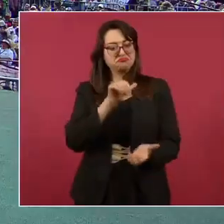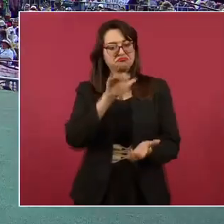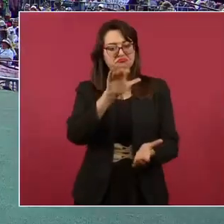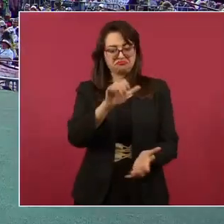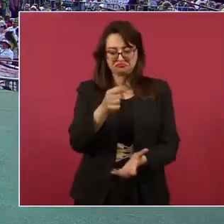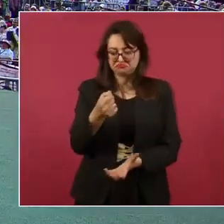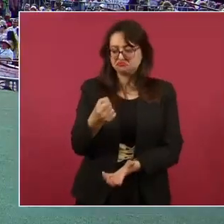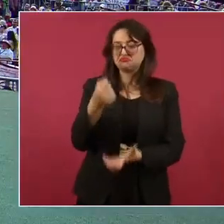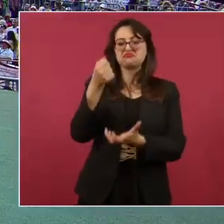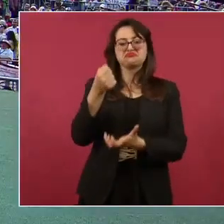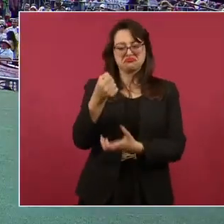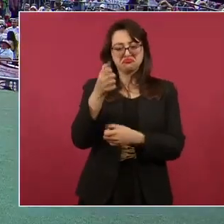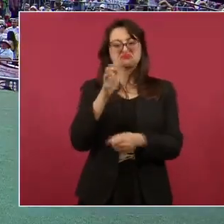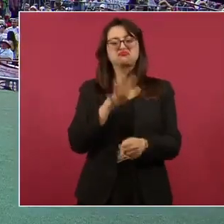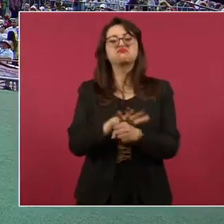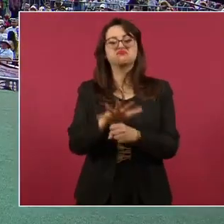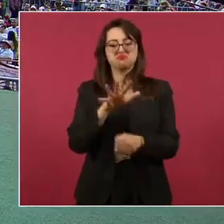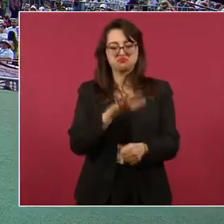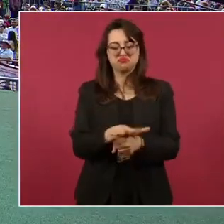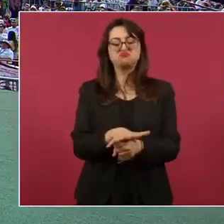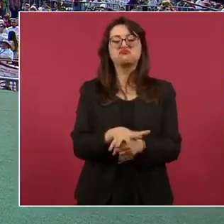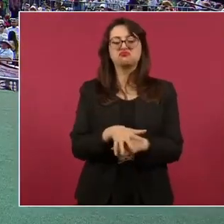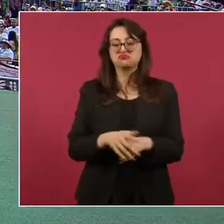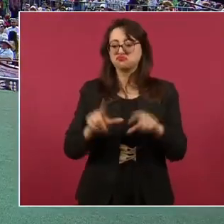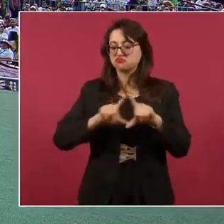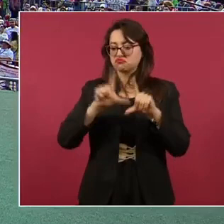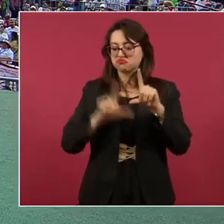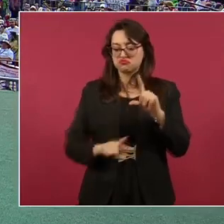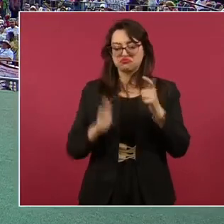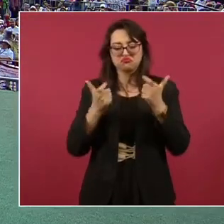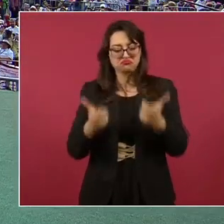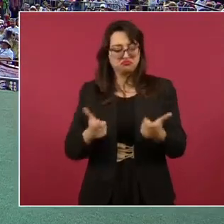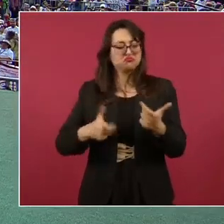es fuerte. La economía nacional